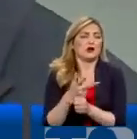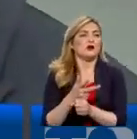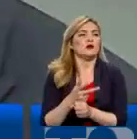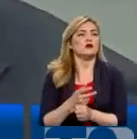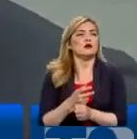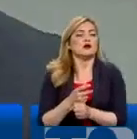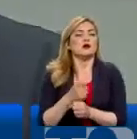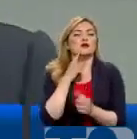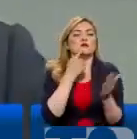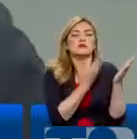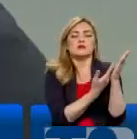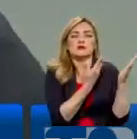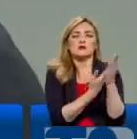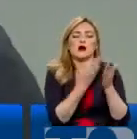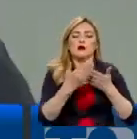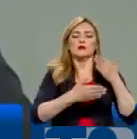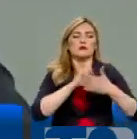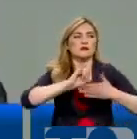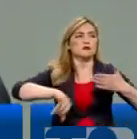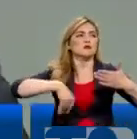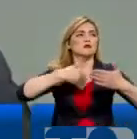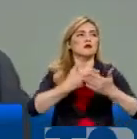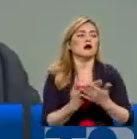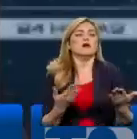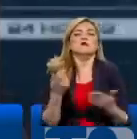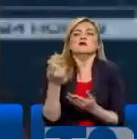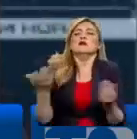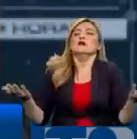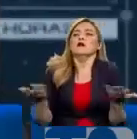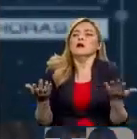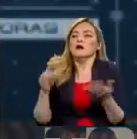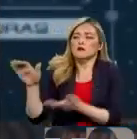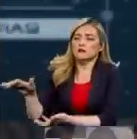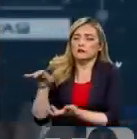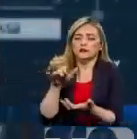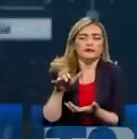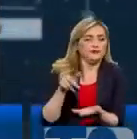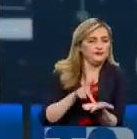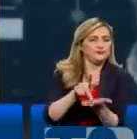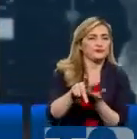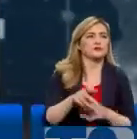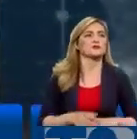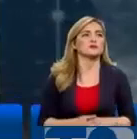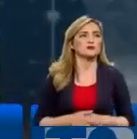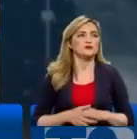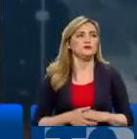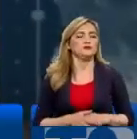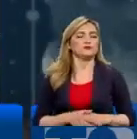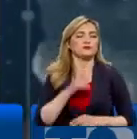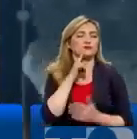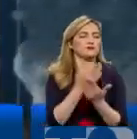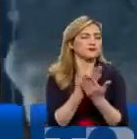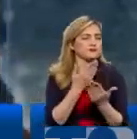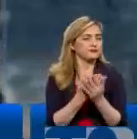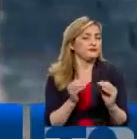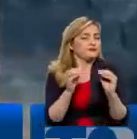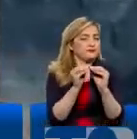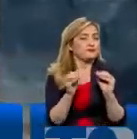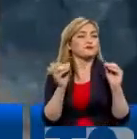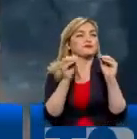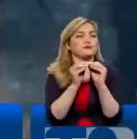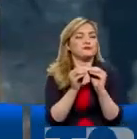elementos aportados en el proceso justifican la procedencia del dinero. Esto mientras nuevas pistas aparecen de la llegada de los israelíes al